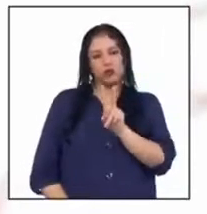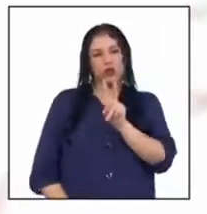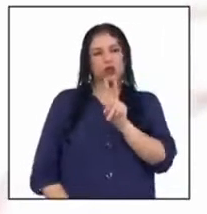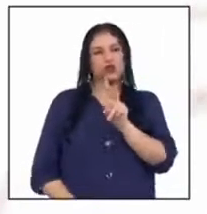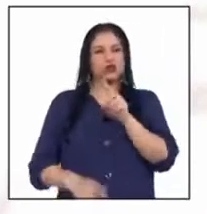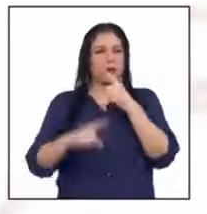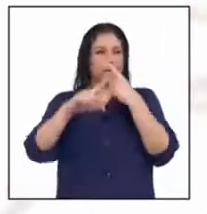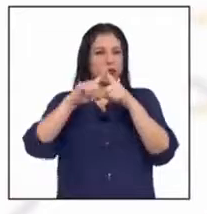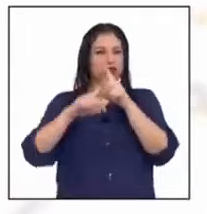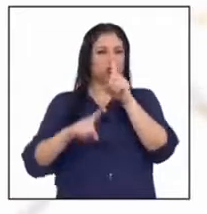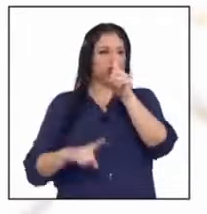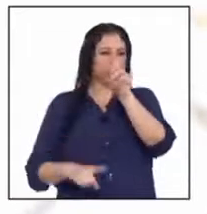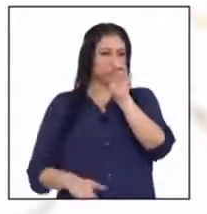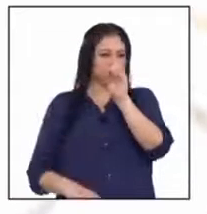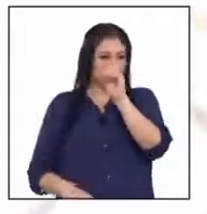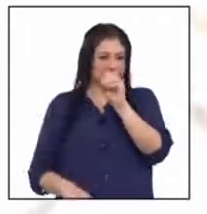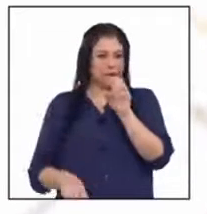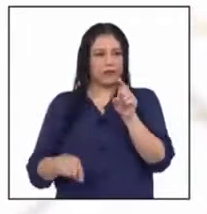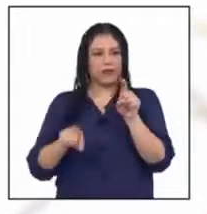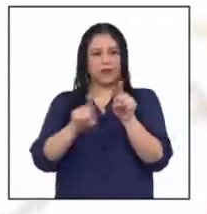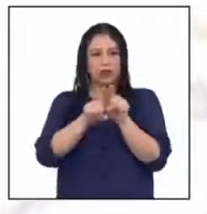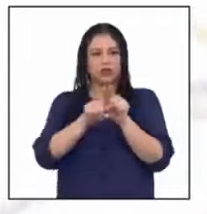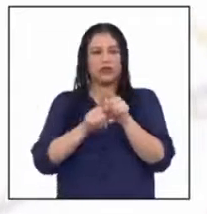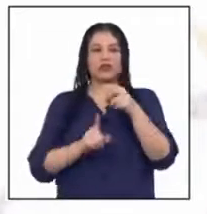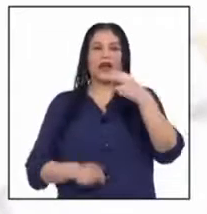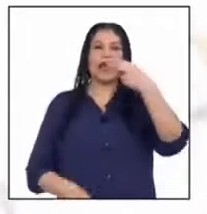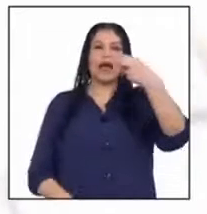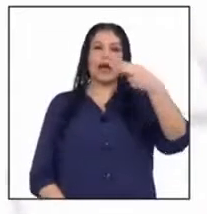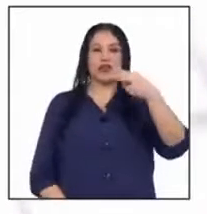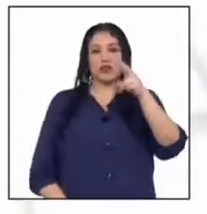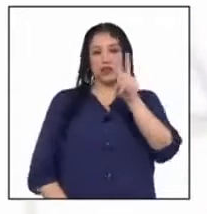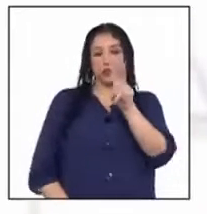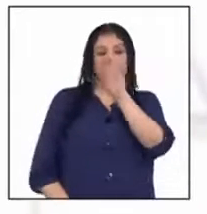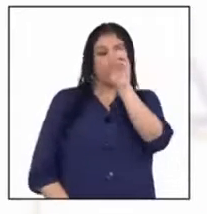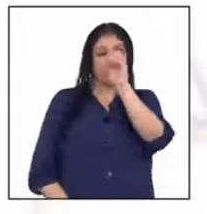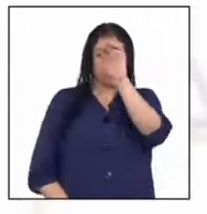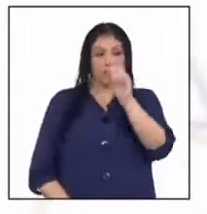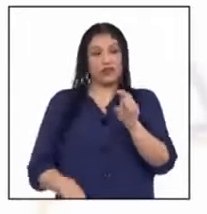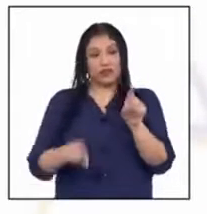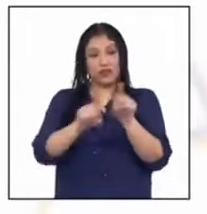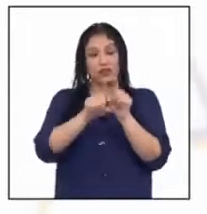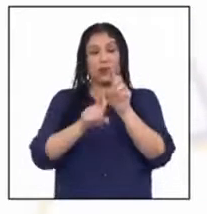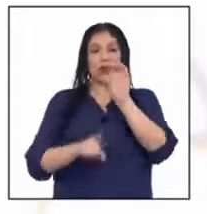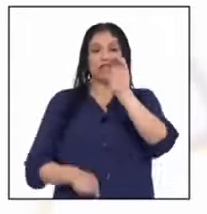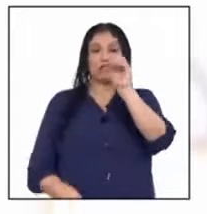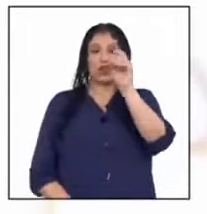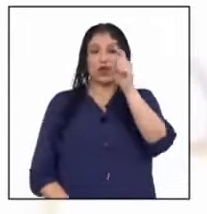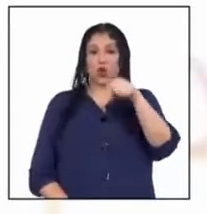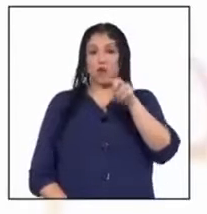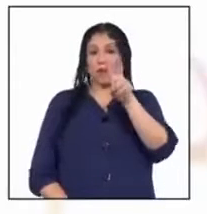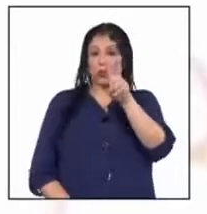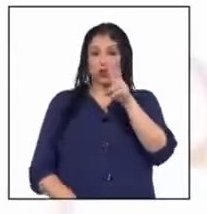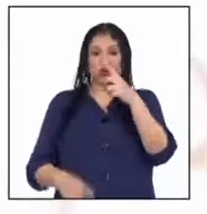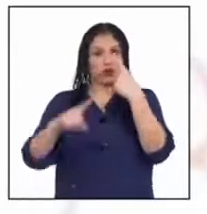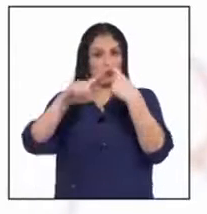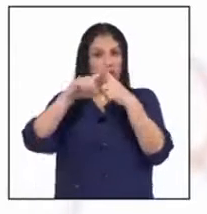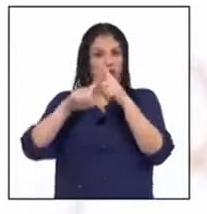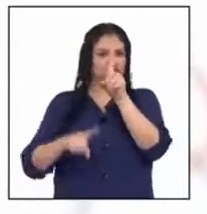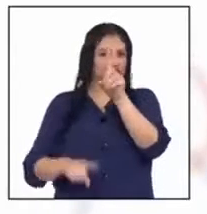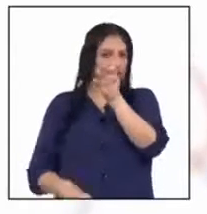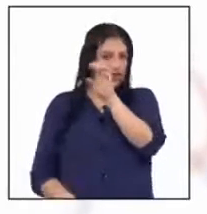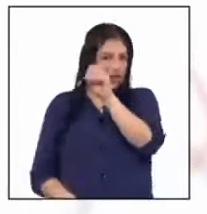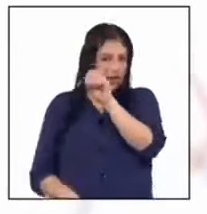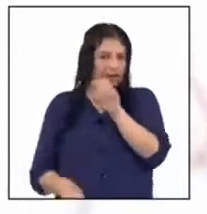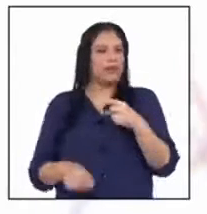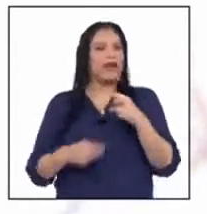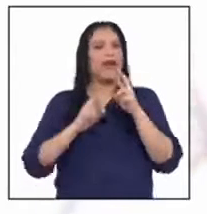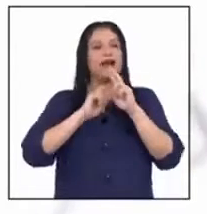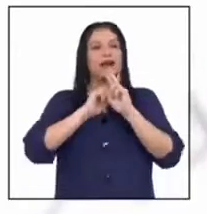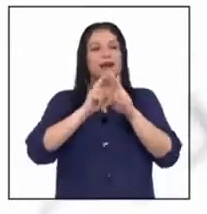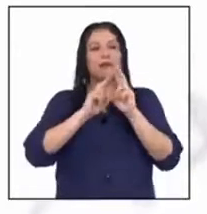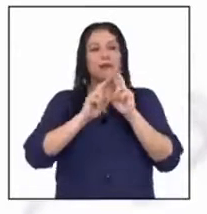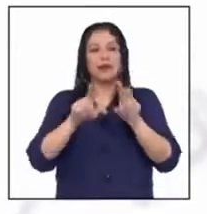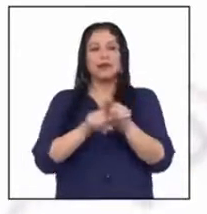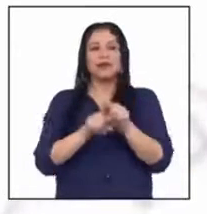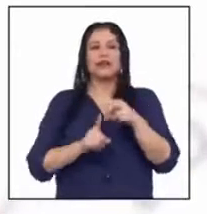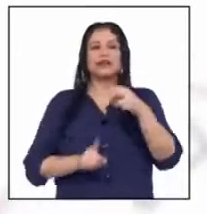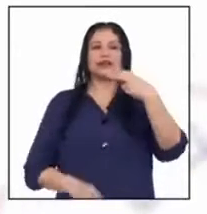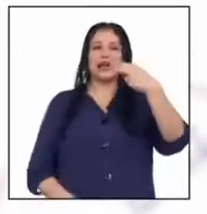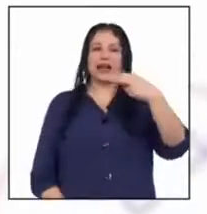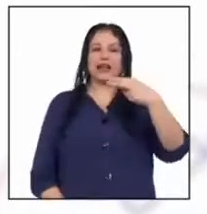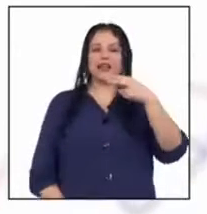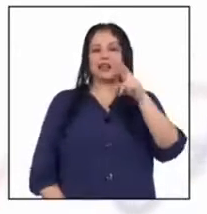por 100. Entonces, h sub 2% es igual a 0,2 por 100, obteniendo h